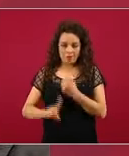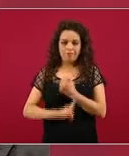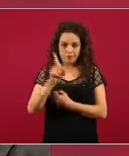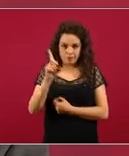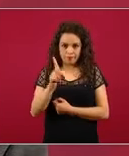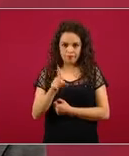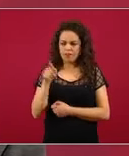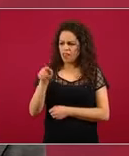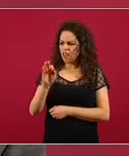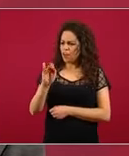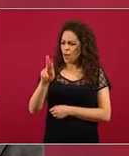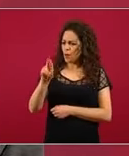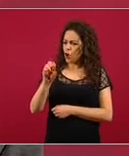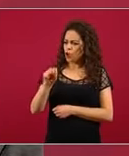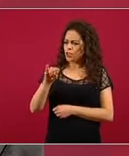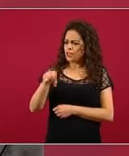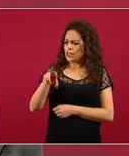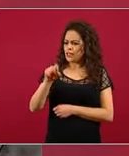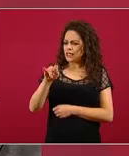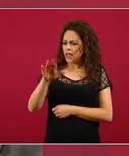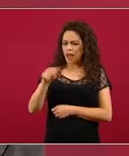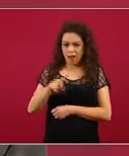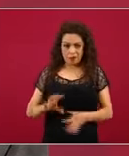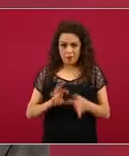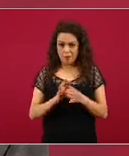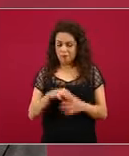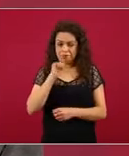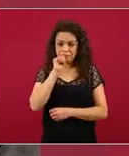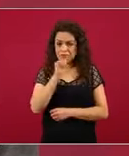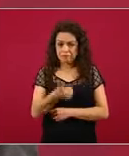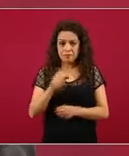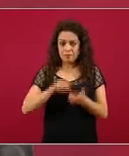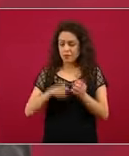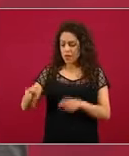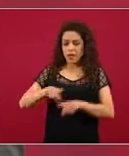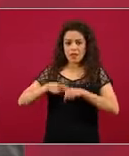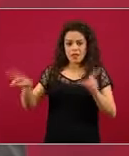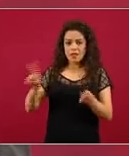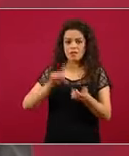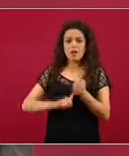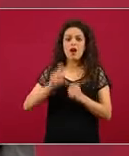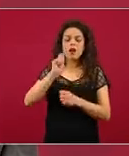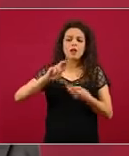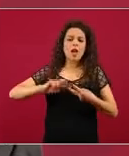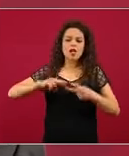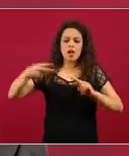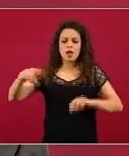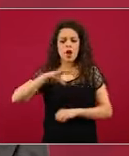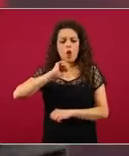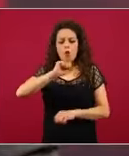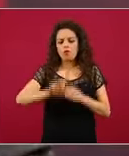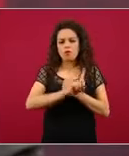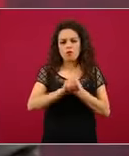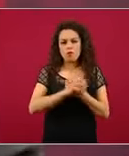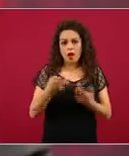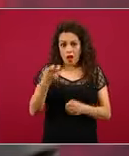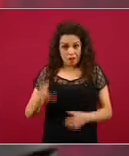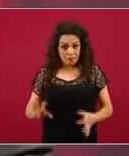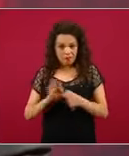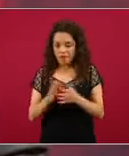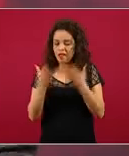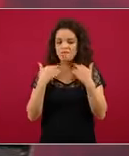quística es una enfermedad congénita, un trastorno congénito por una deficiencia genética, en donde hay otro tipo de alteraciones. No tiene nada que